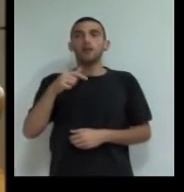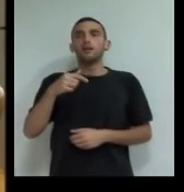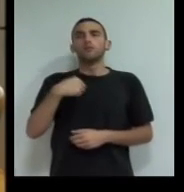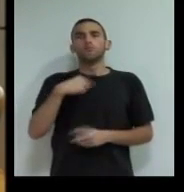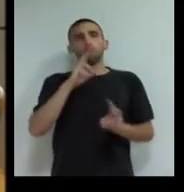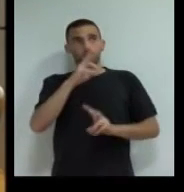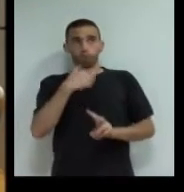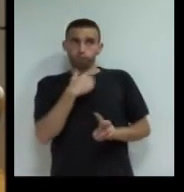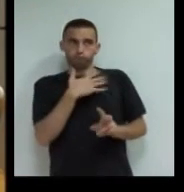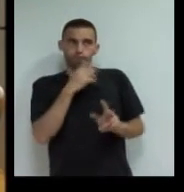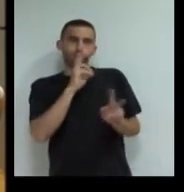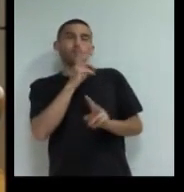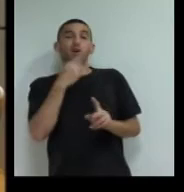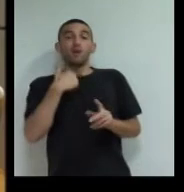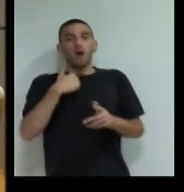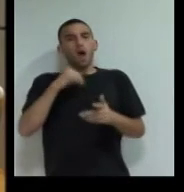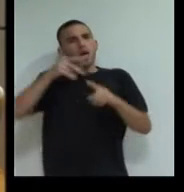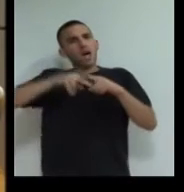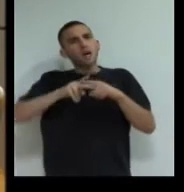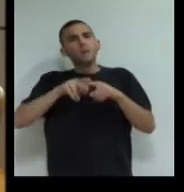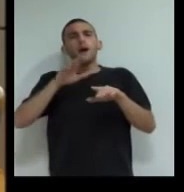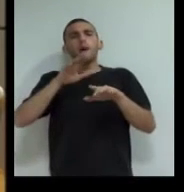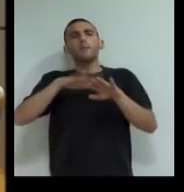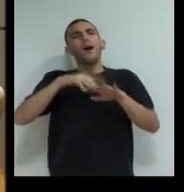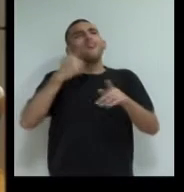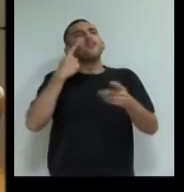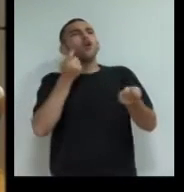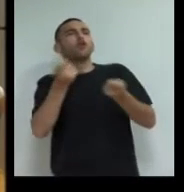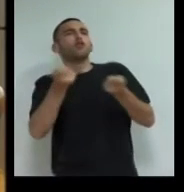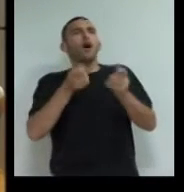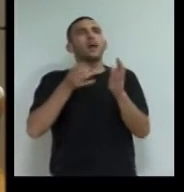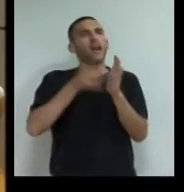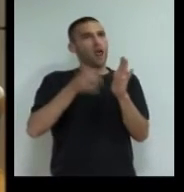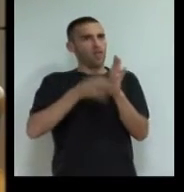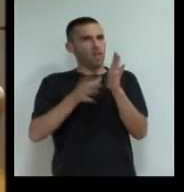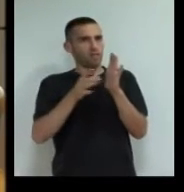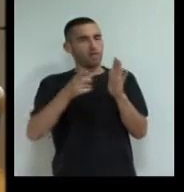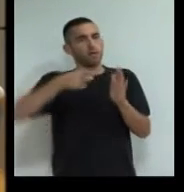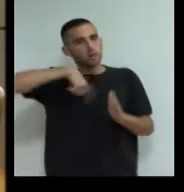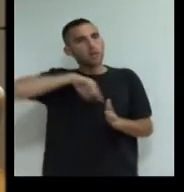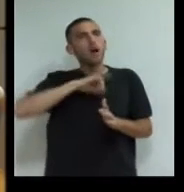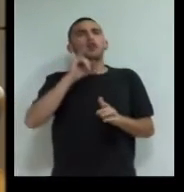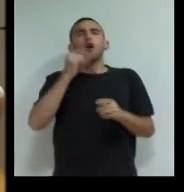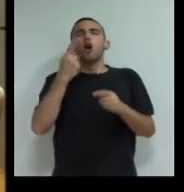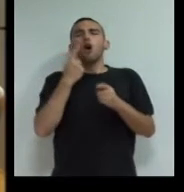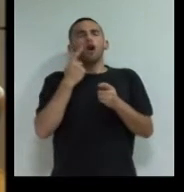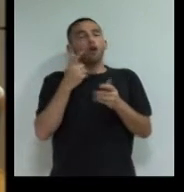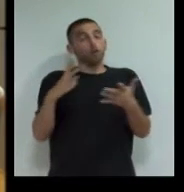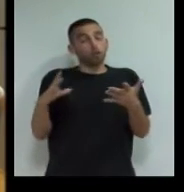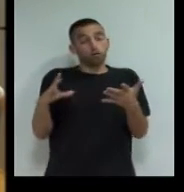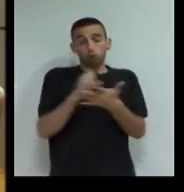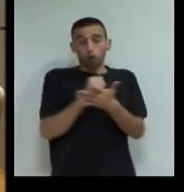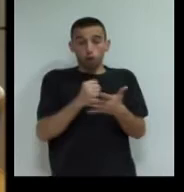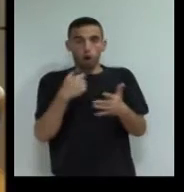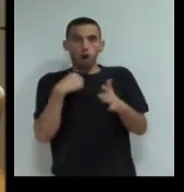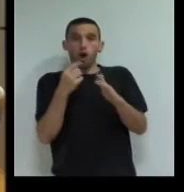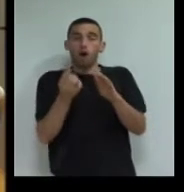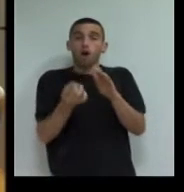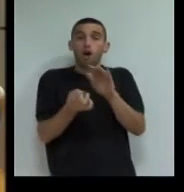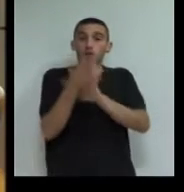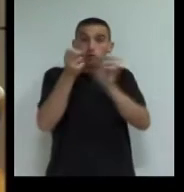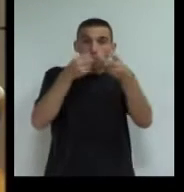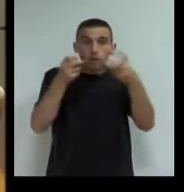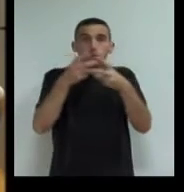herramientas, nosotros como empresa tenemos herramientas para hacer control de calidad. Controlamos, ya, de todo lo que hacemos nosotros emitimos un informe de